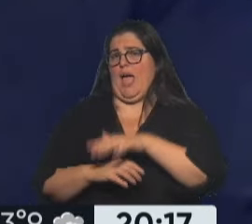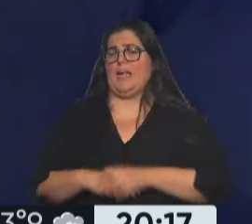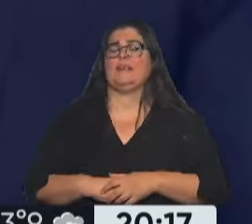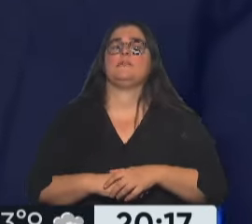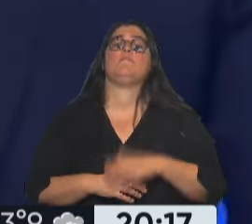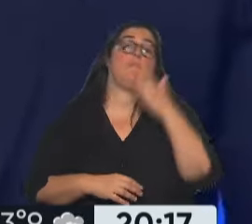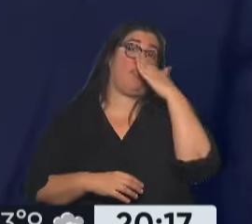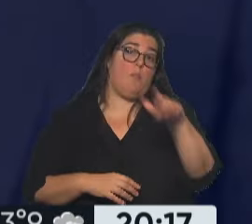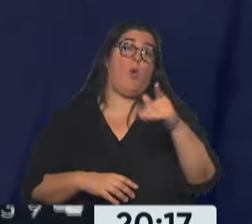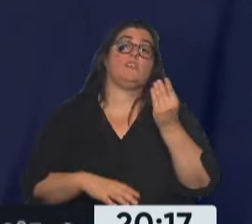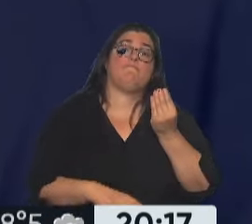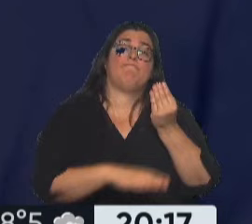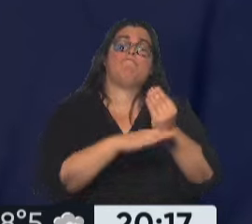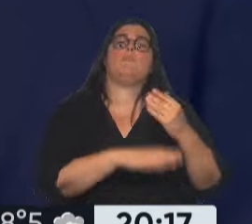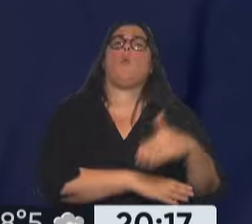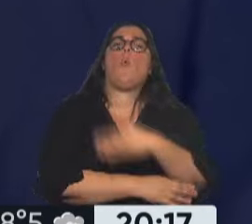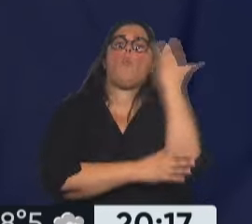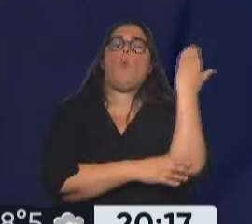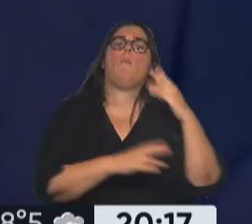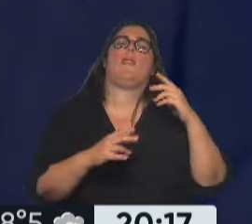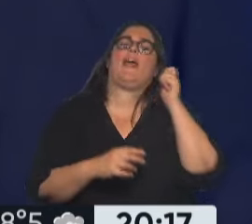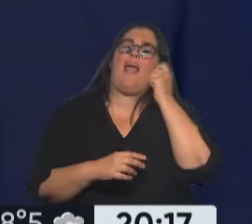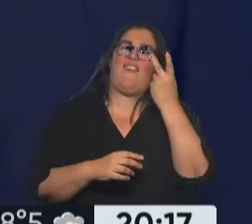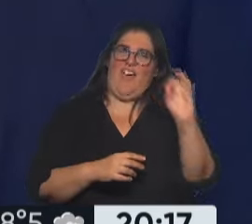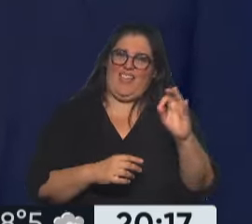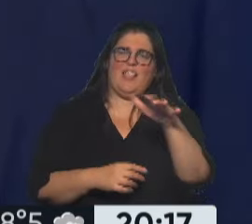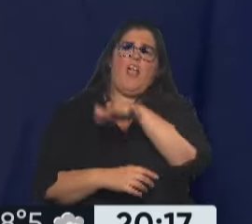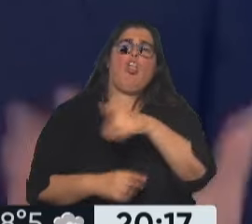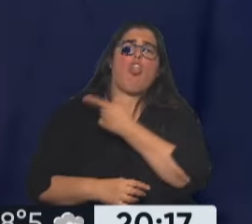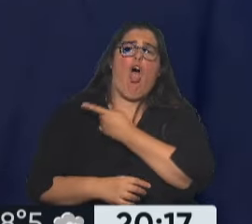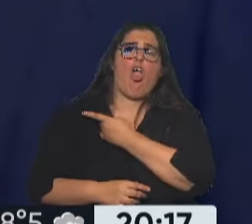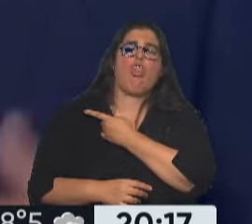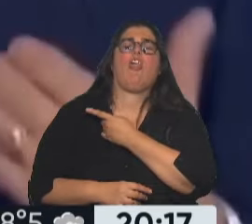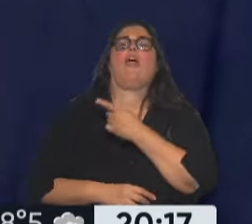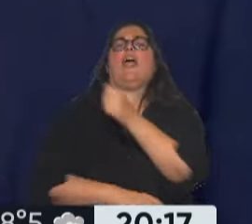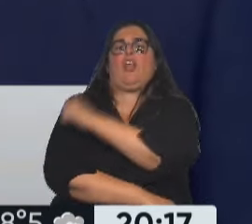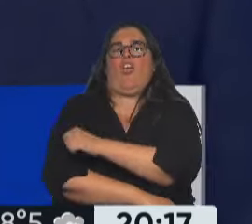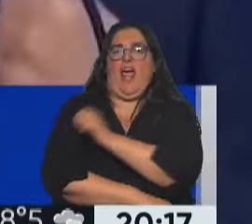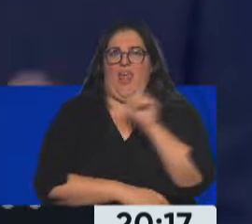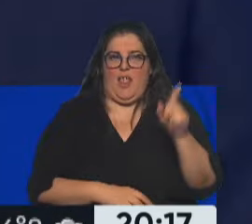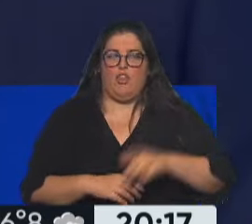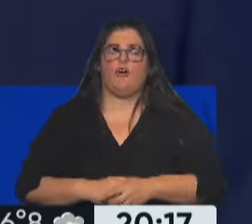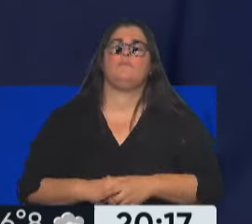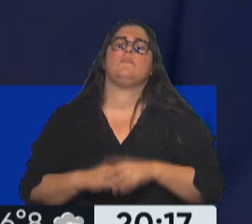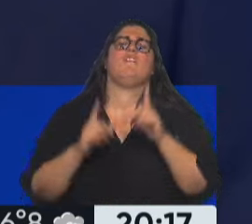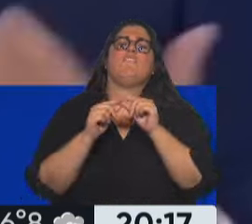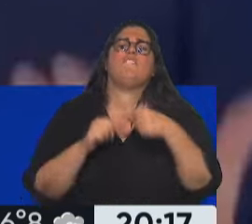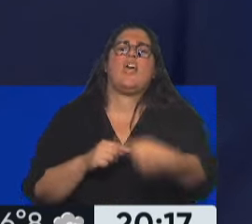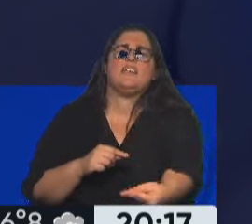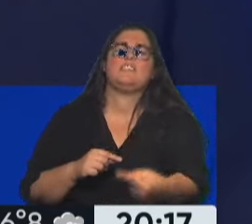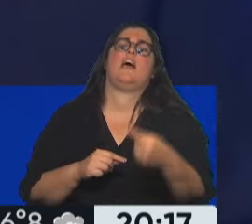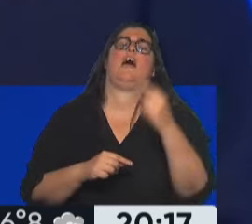su participación en la cumbre del G20, que se llevará a cabo en Río de Janeiro. La fecha prevista es el 16